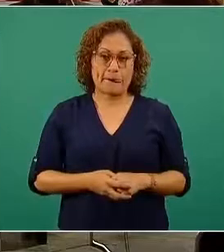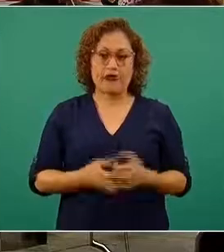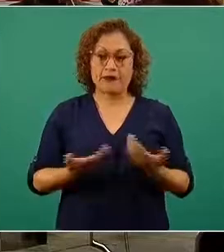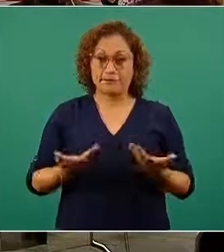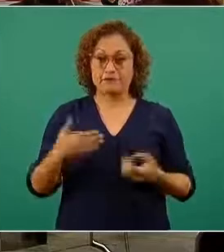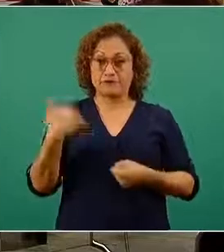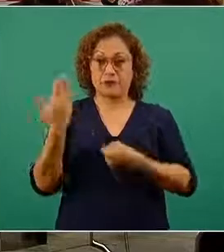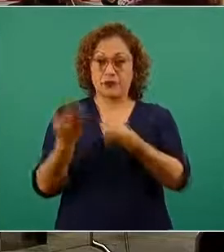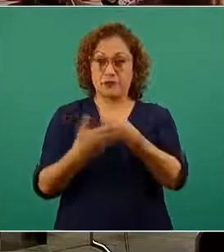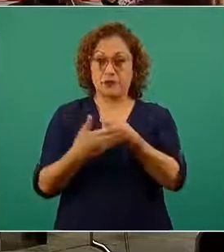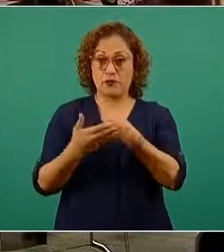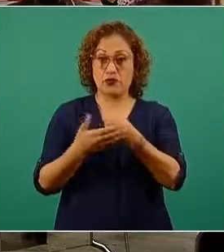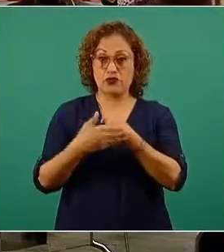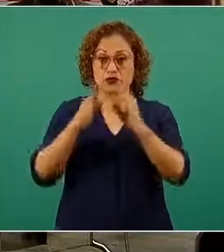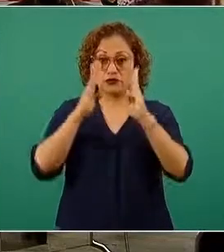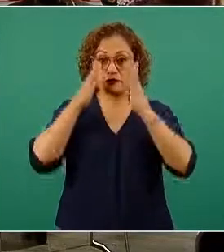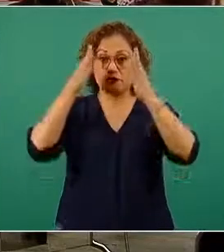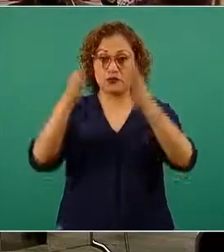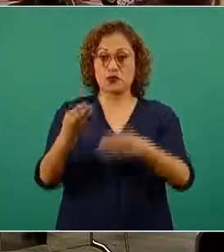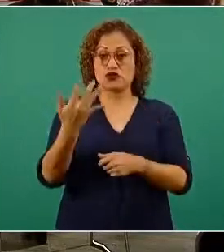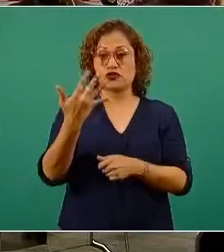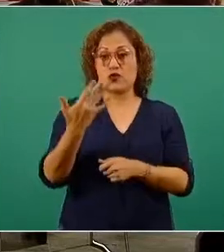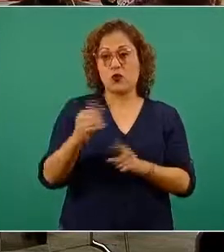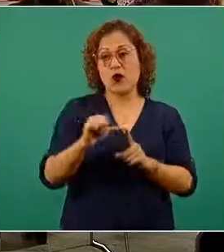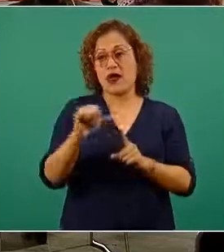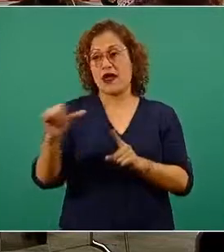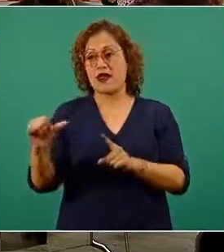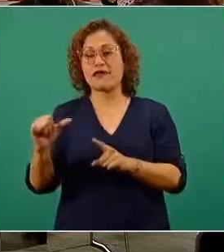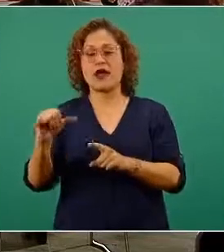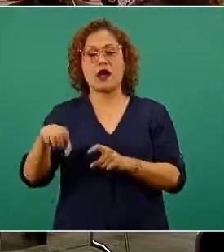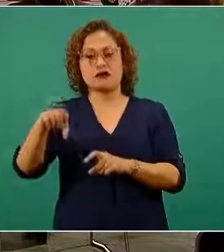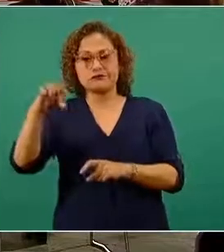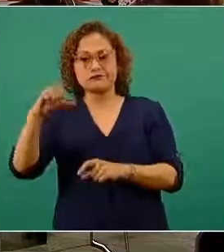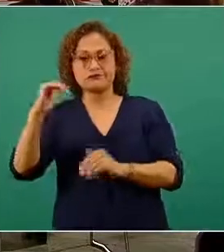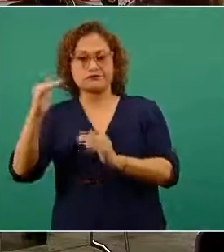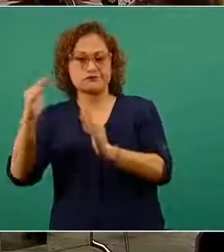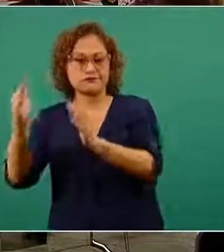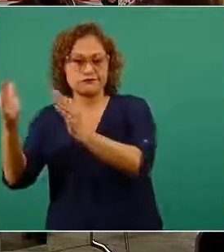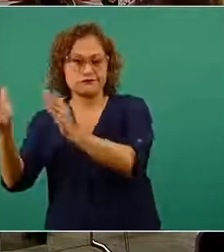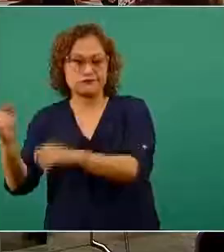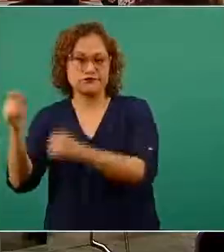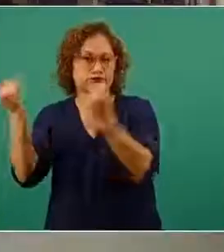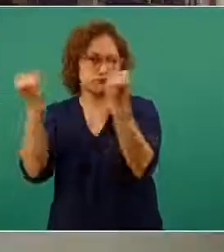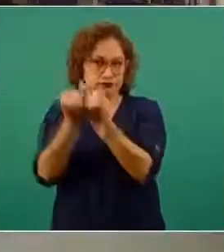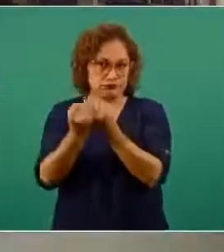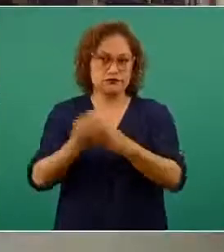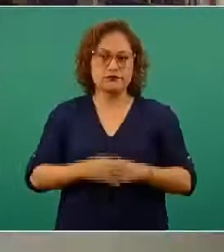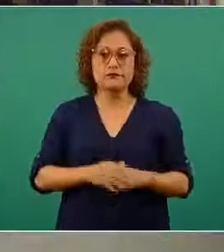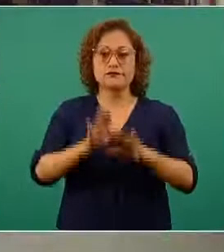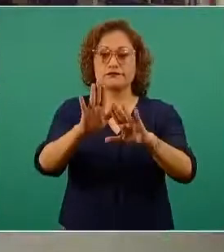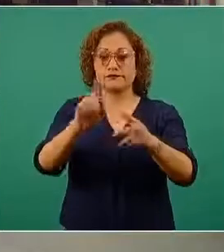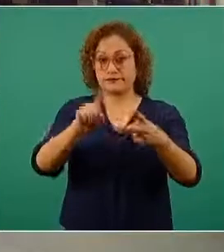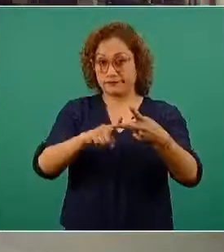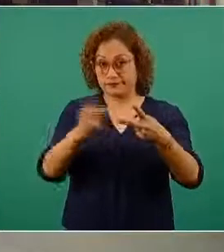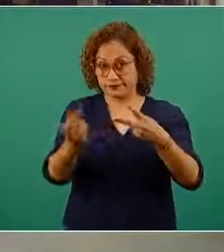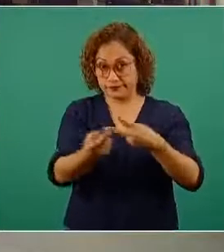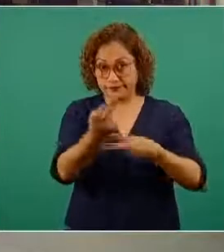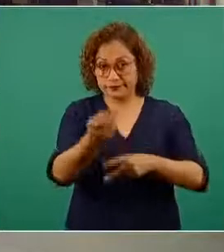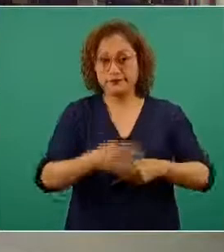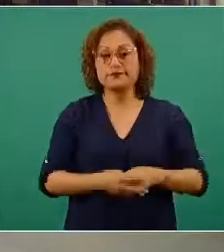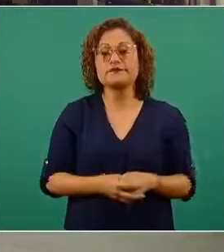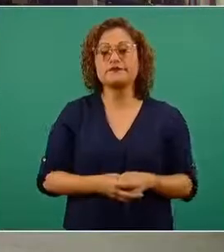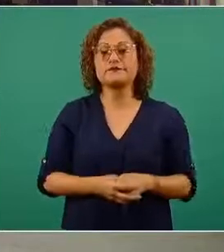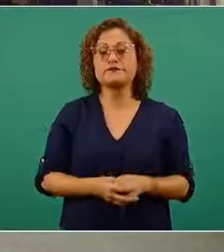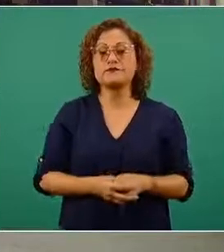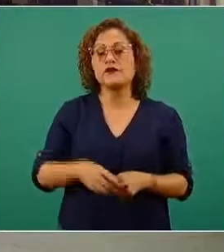población de 50 y más, 40 y más, etcétera, ¿no? Y una segunda pregunta, doctor, si me lo permite. El